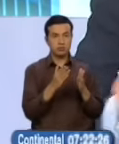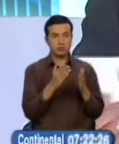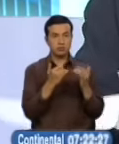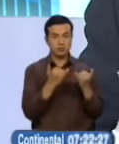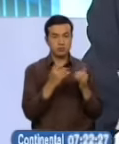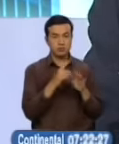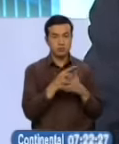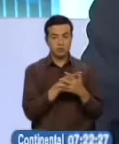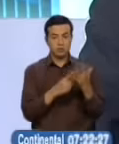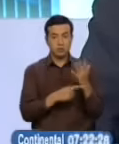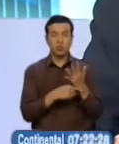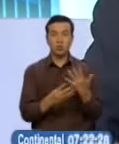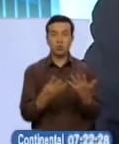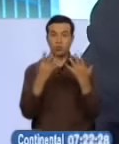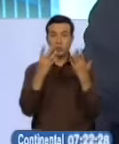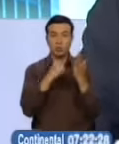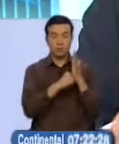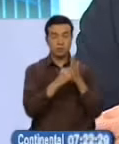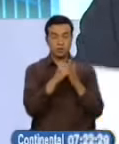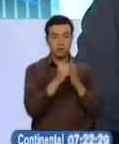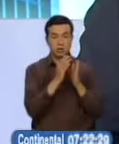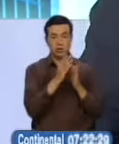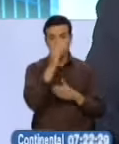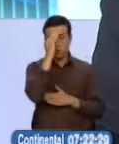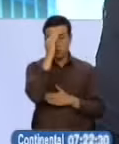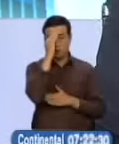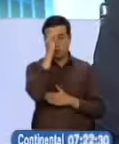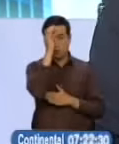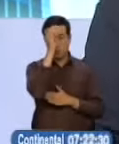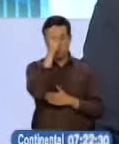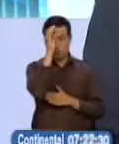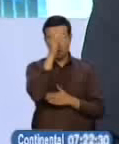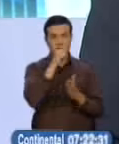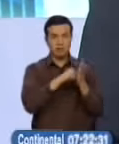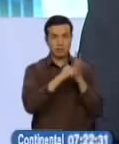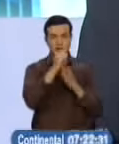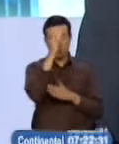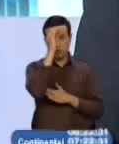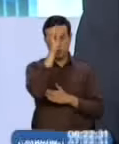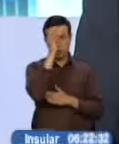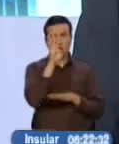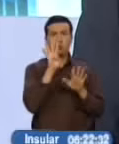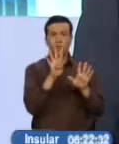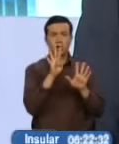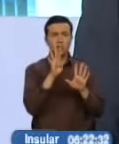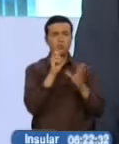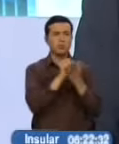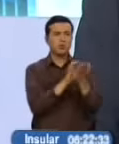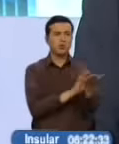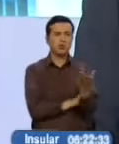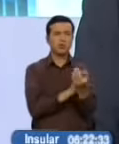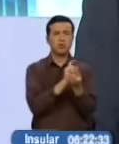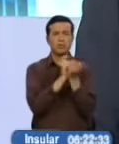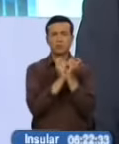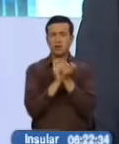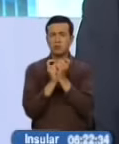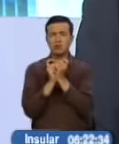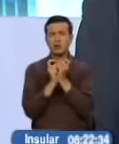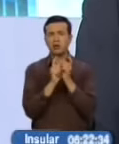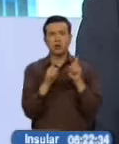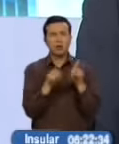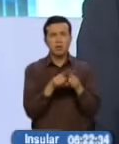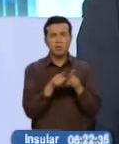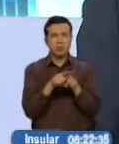9 ministros los que han pasado durante estos 10 años del Ministerio de Cultura, le dije, bueno, este proyecto de ley de cultura era como el tesoro